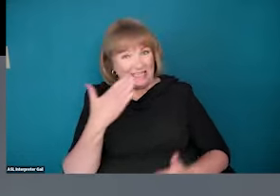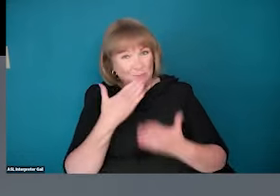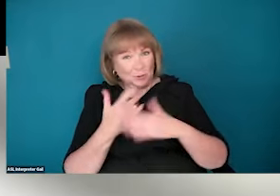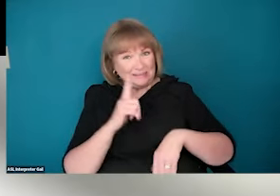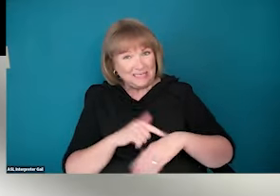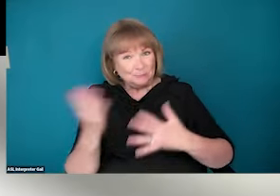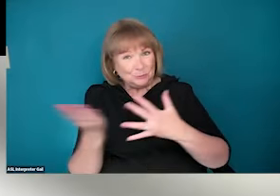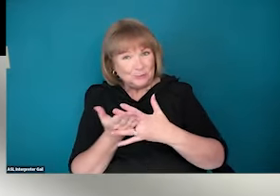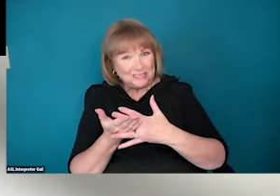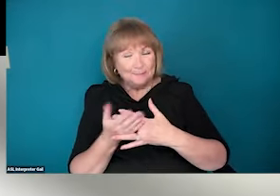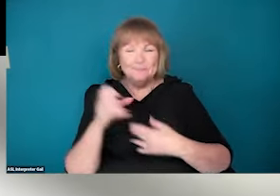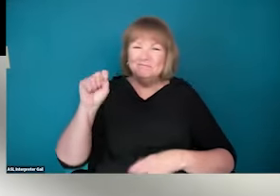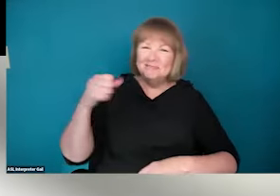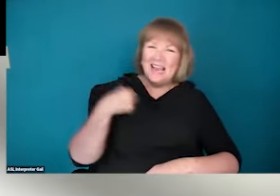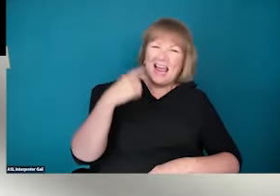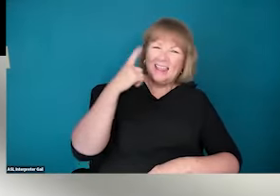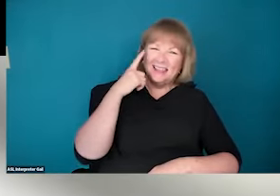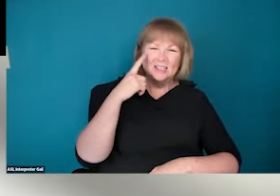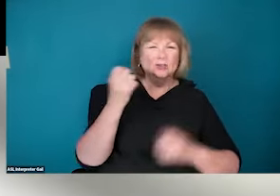Que de pronto